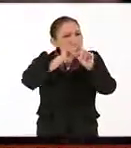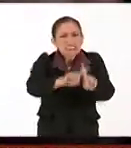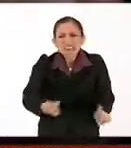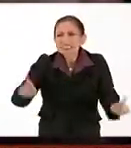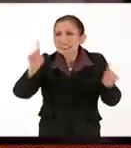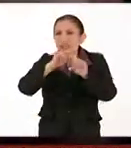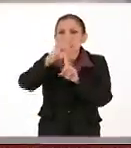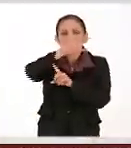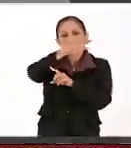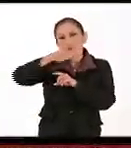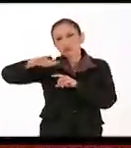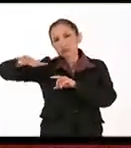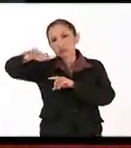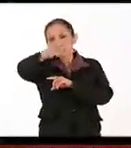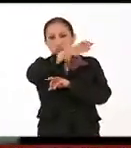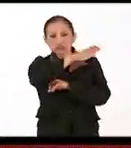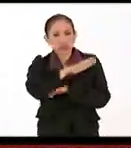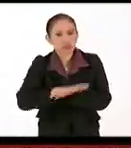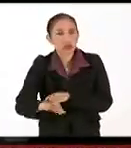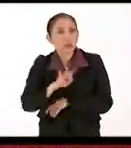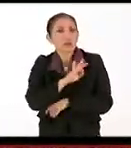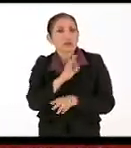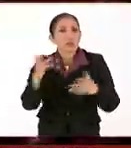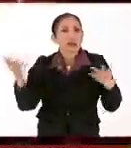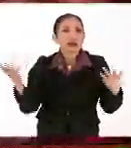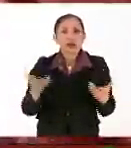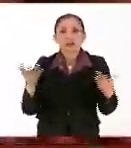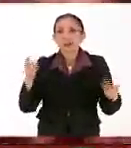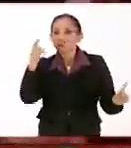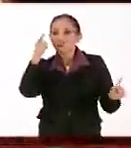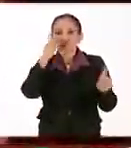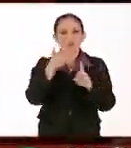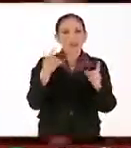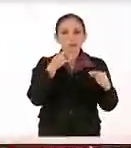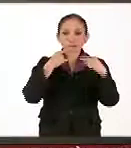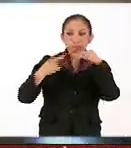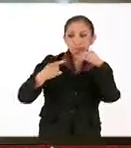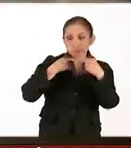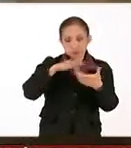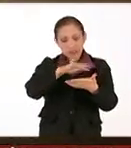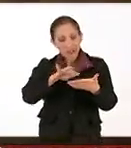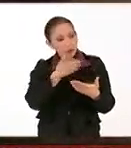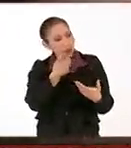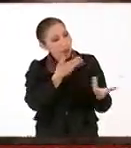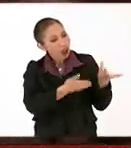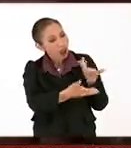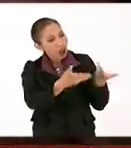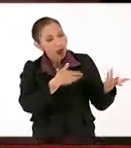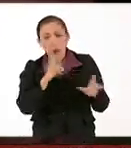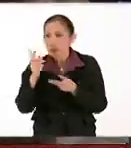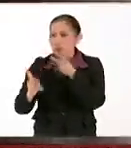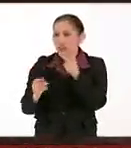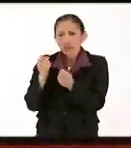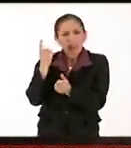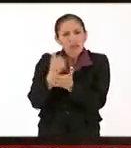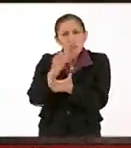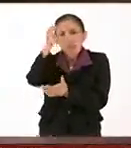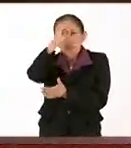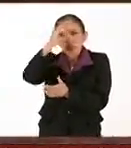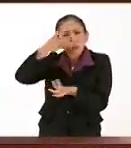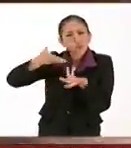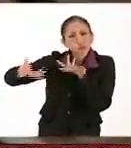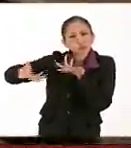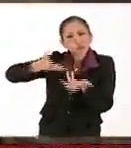a paisajes, poder hacer el reto de estar discutiendo un libro o platicar simplemente